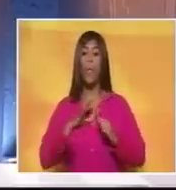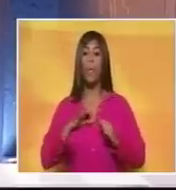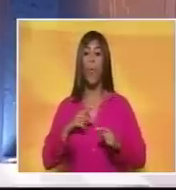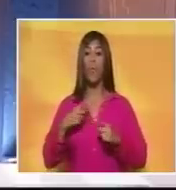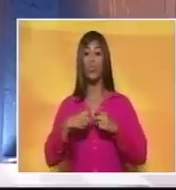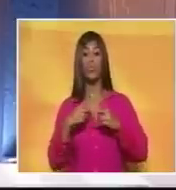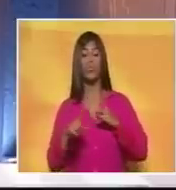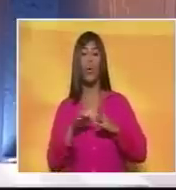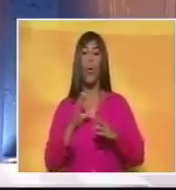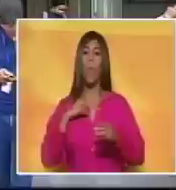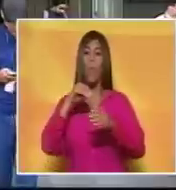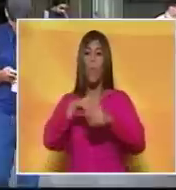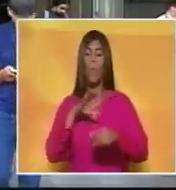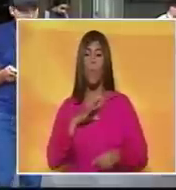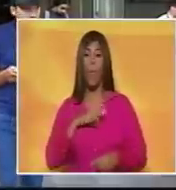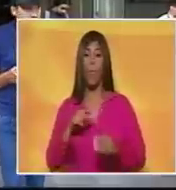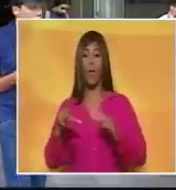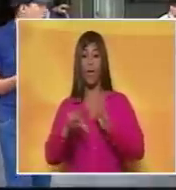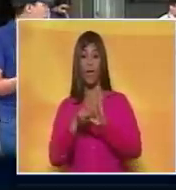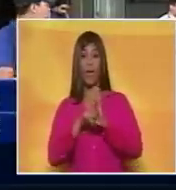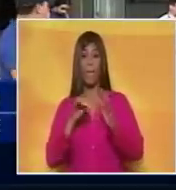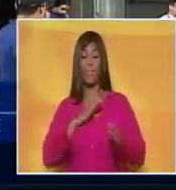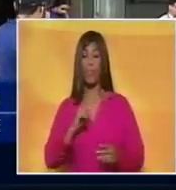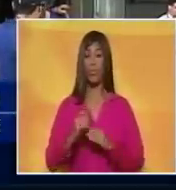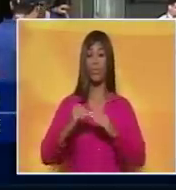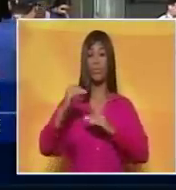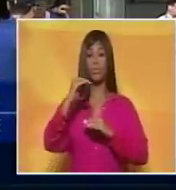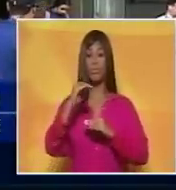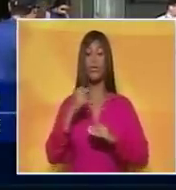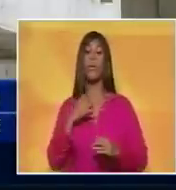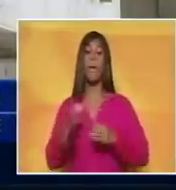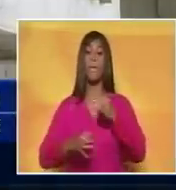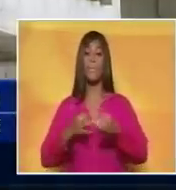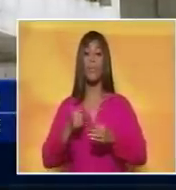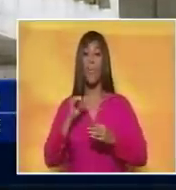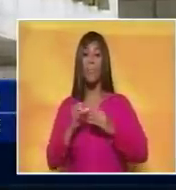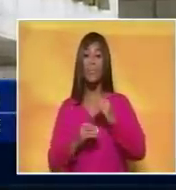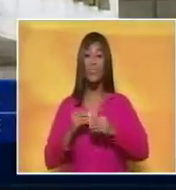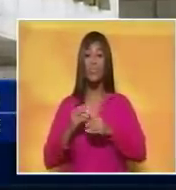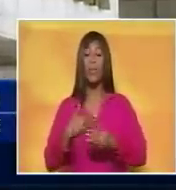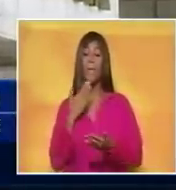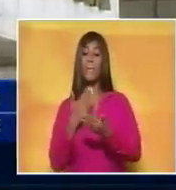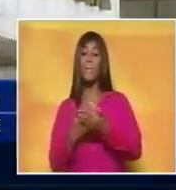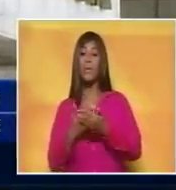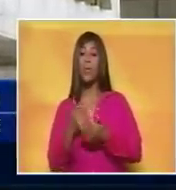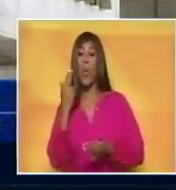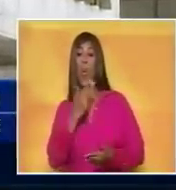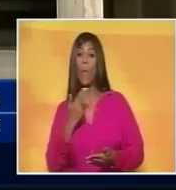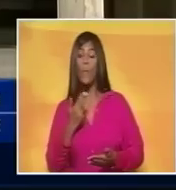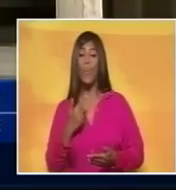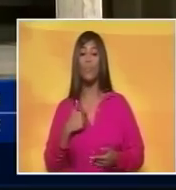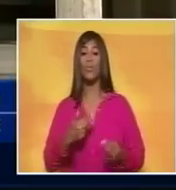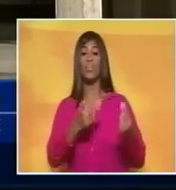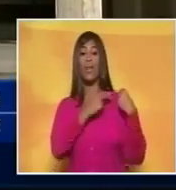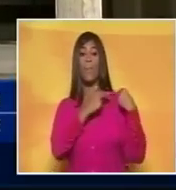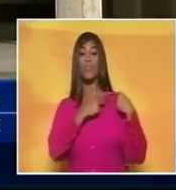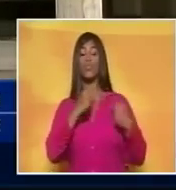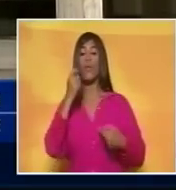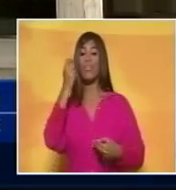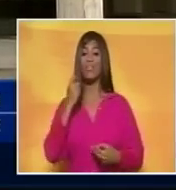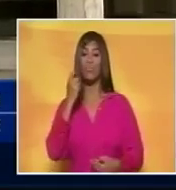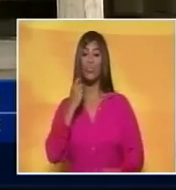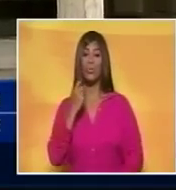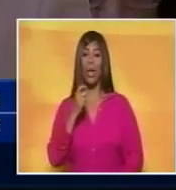delitos comunes. La resolución de la Sala Plena del TCJ señala que los hechos objetos de la petición comprometen la responsabilidad del diputado